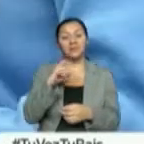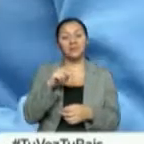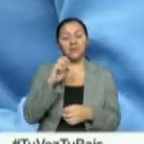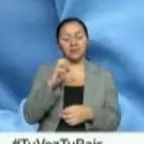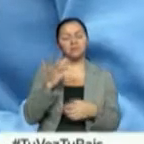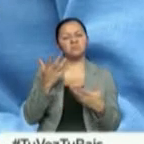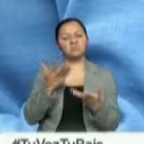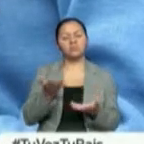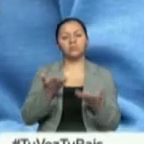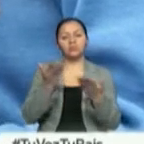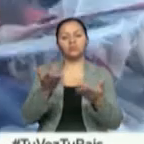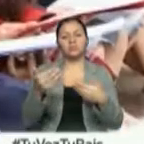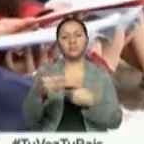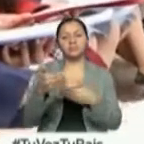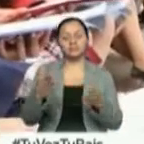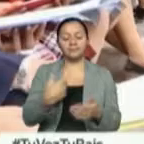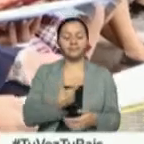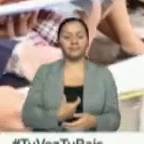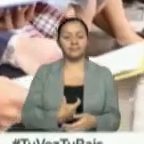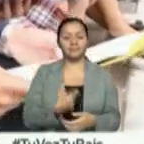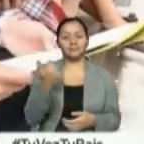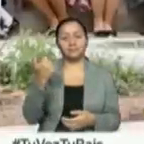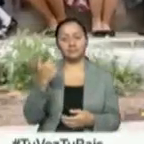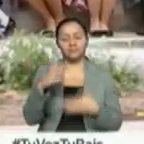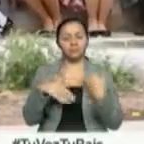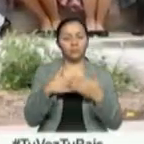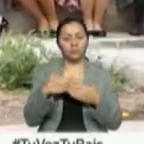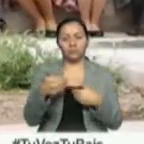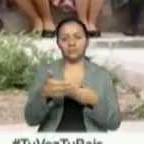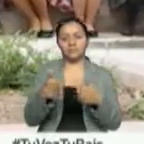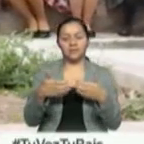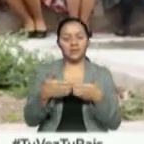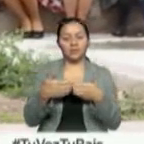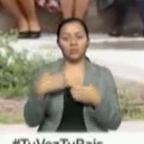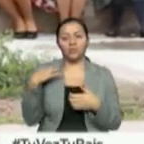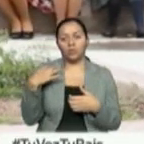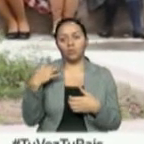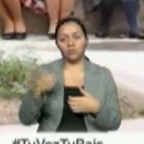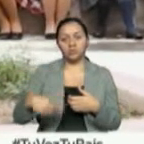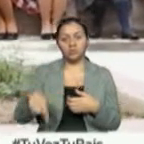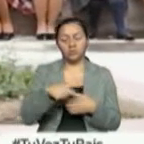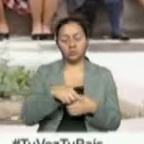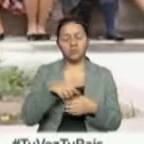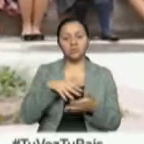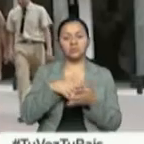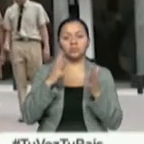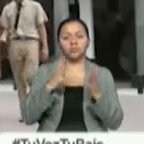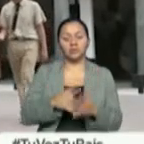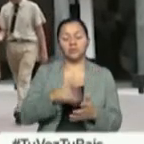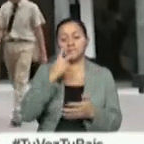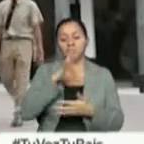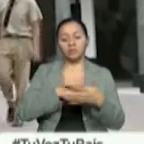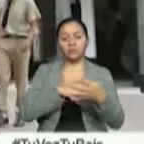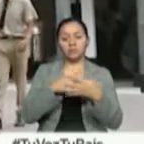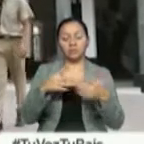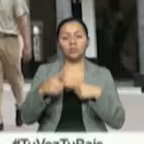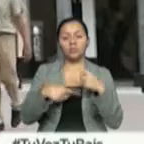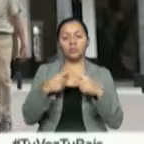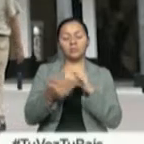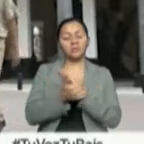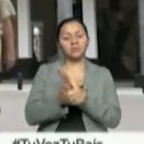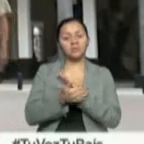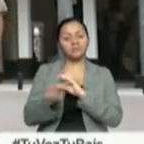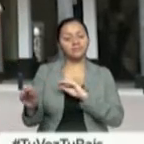dotará de un kit de identificación a los estudiantes voluntarios a quienes se les comunicará los cronogramas de capacitación